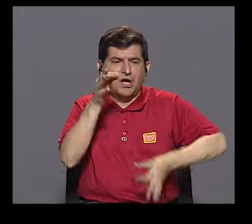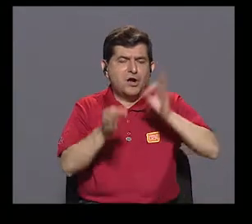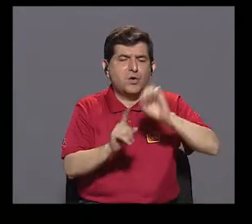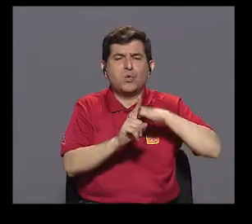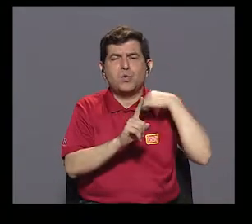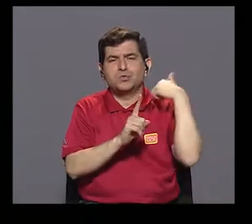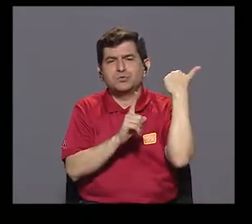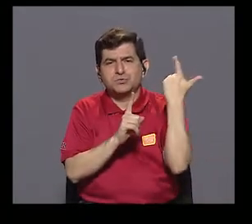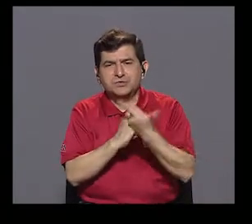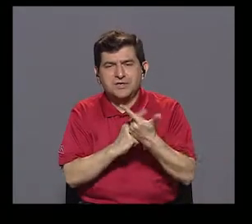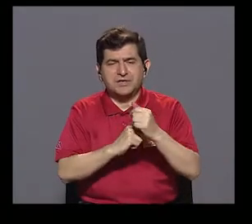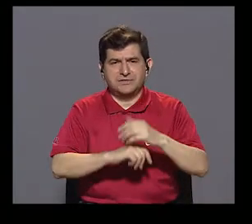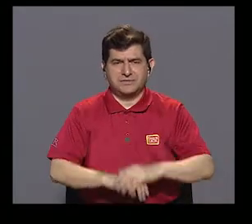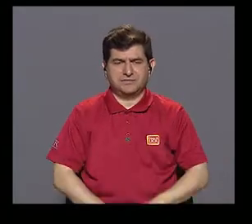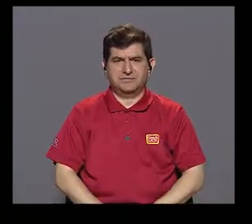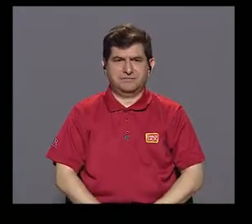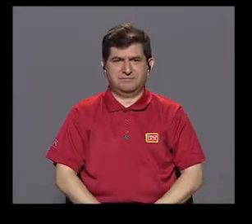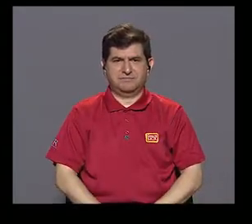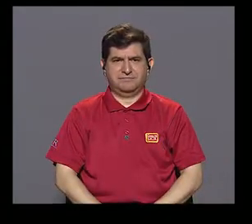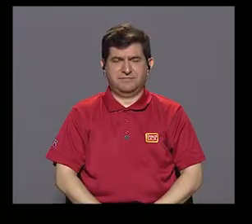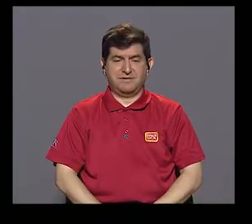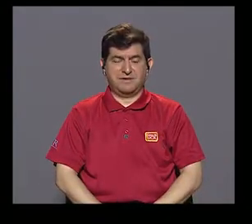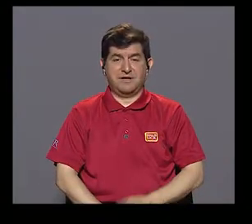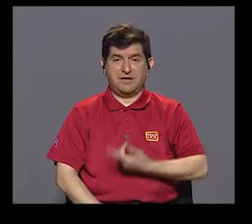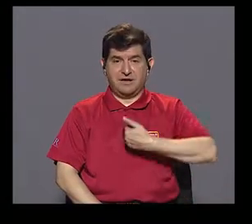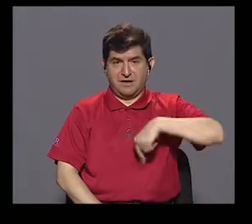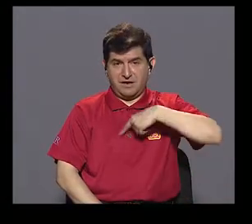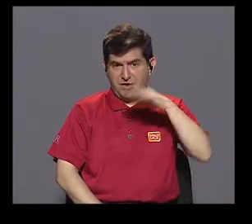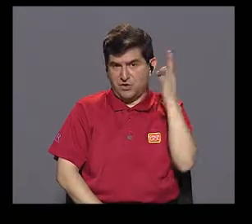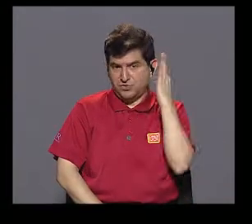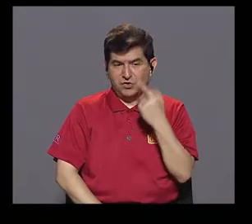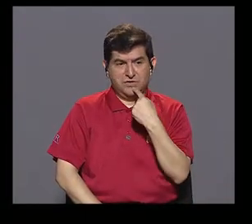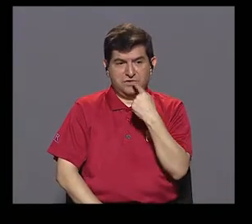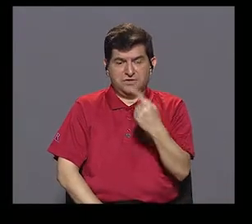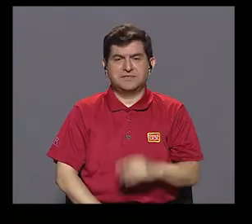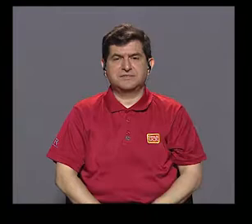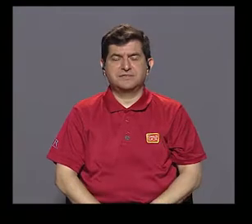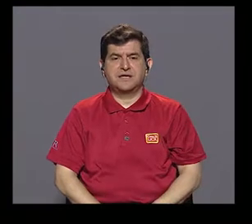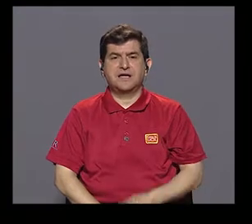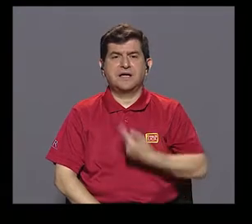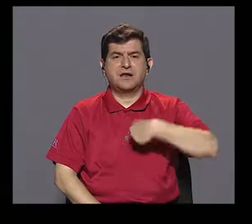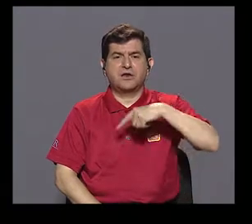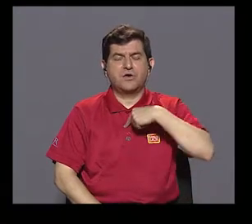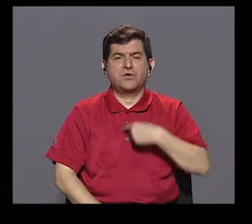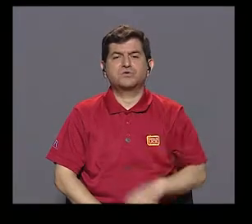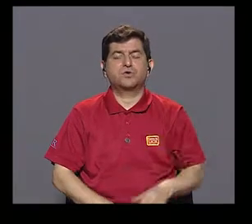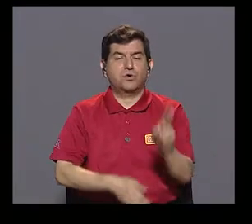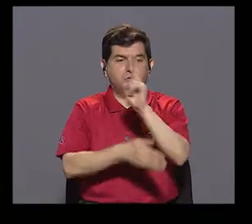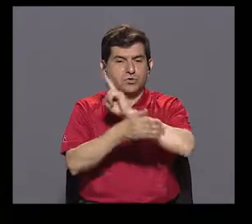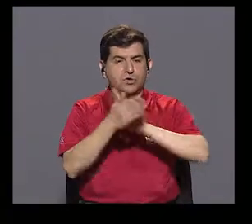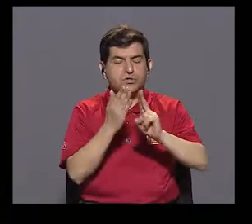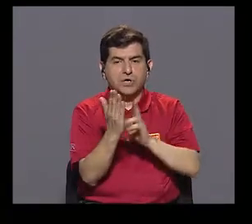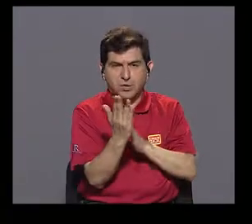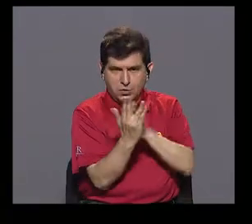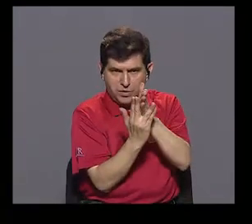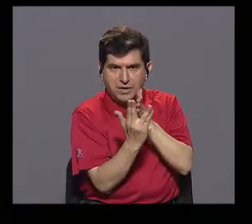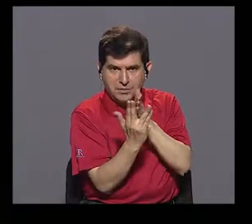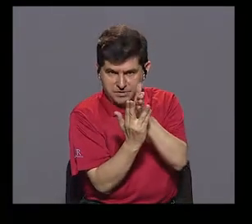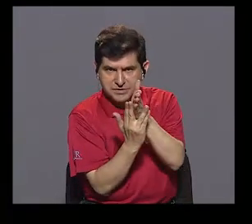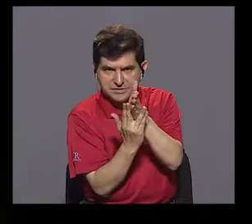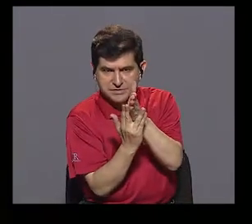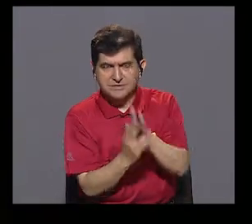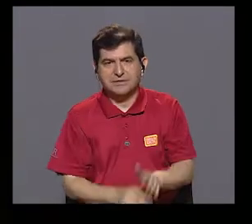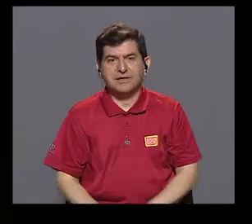de justicia social. Y entonces decíamos, las mujeres hemos tocado las puertas de las